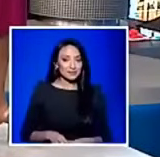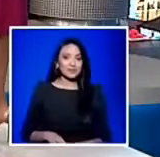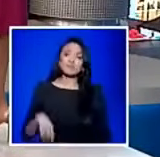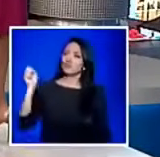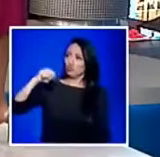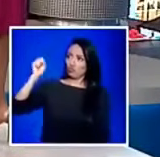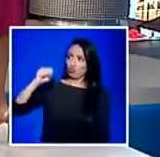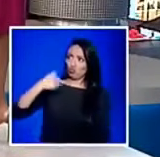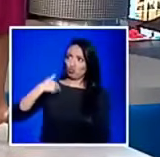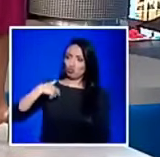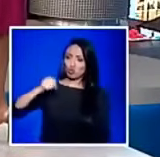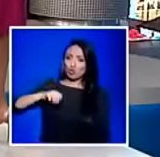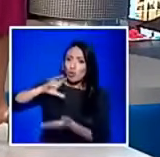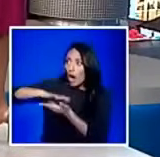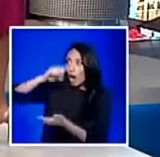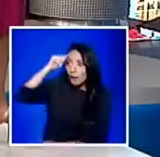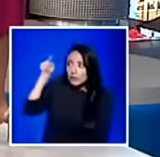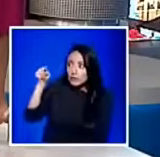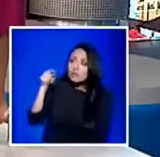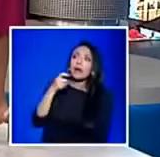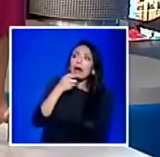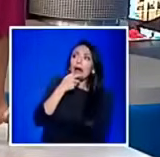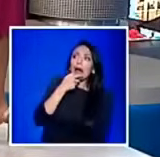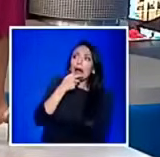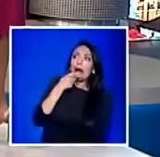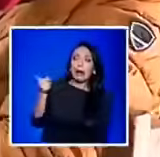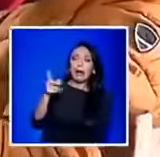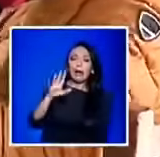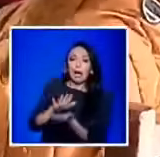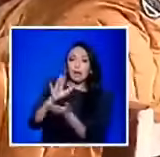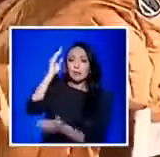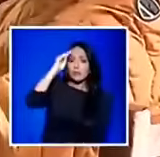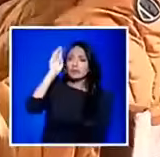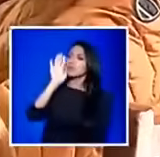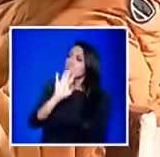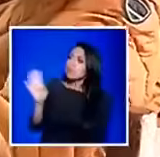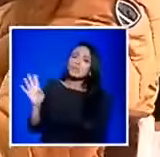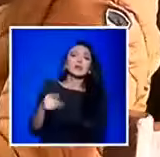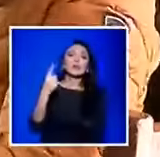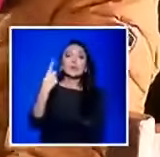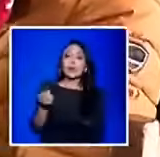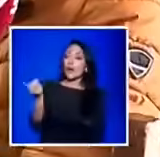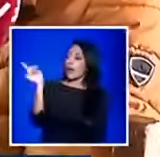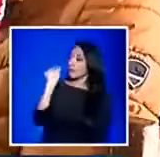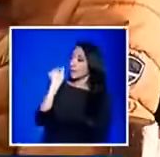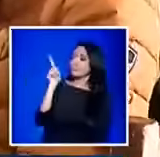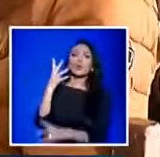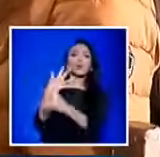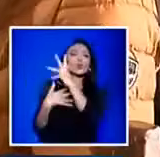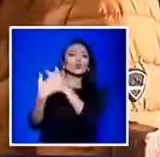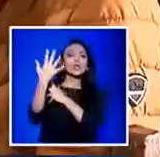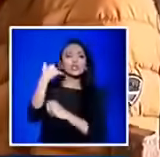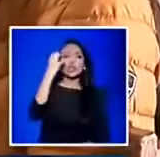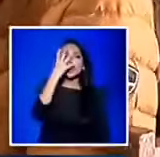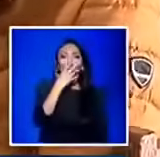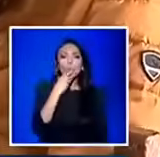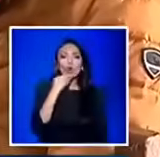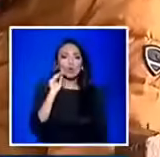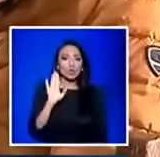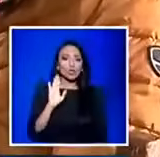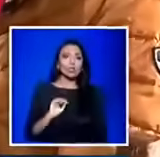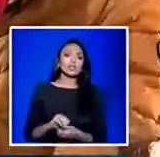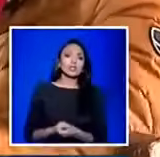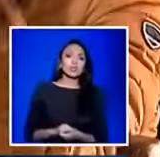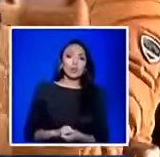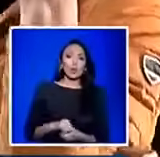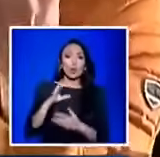Claro, claro, aprendiendo con el padre Rafael, chicos, qué maravilla, porque detrás de él hay una historia linda de superación,